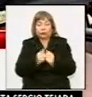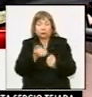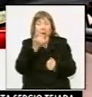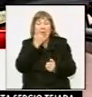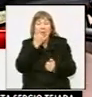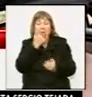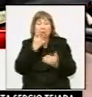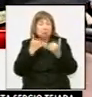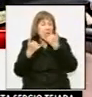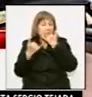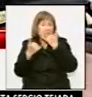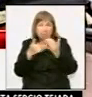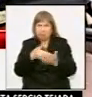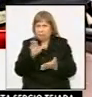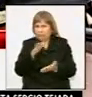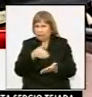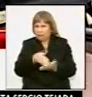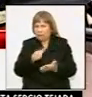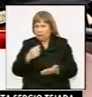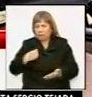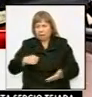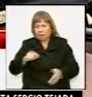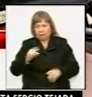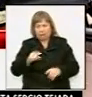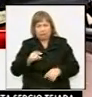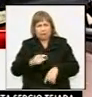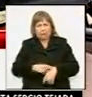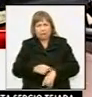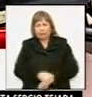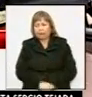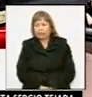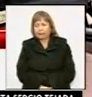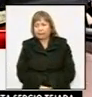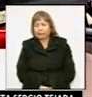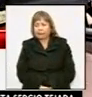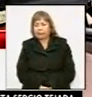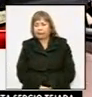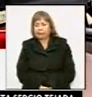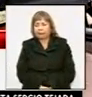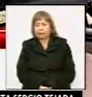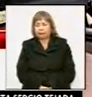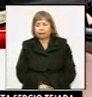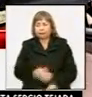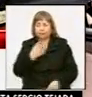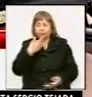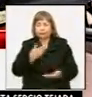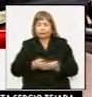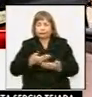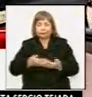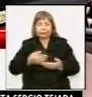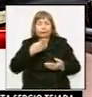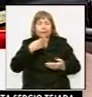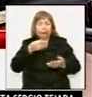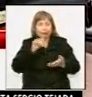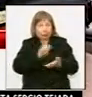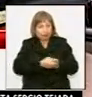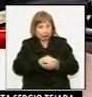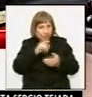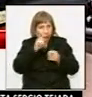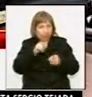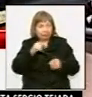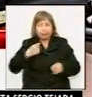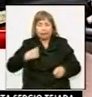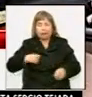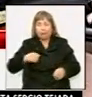error, ¿vamos a votarlo al alcalde en ese momento? Eso es algo ilógico. Al contrario, ese